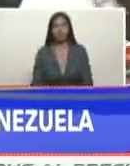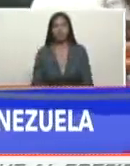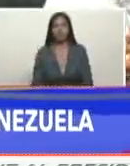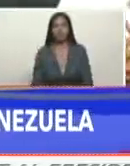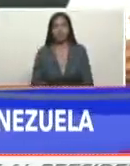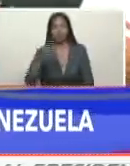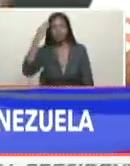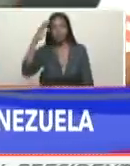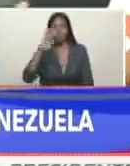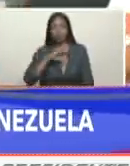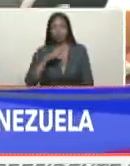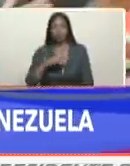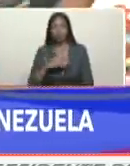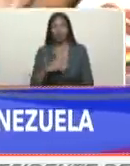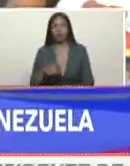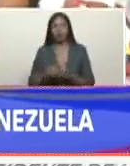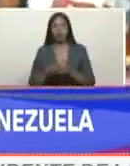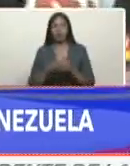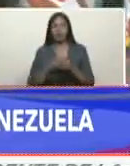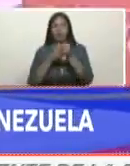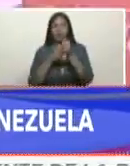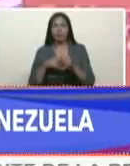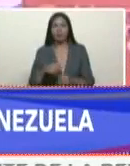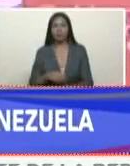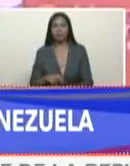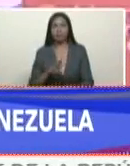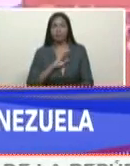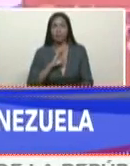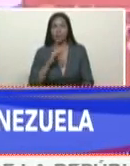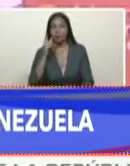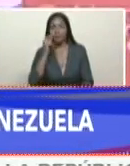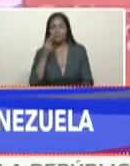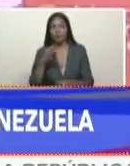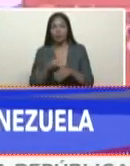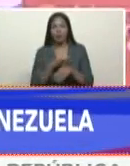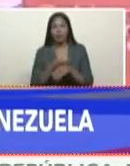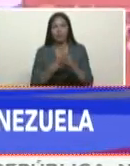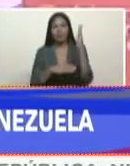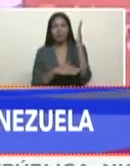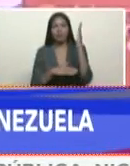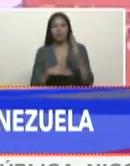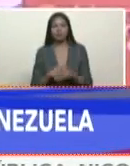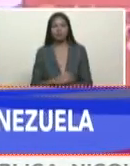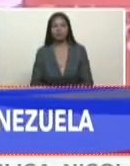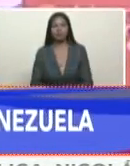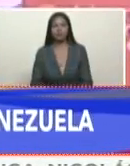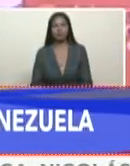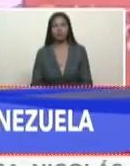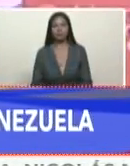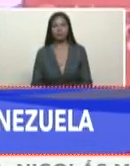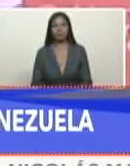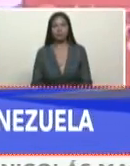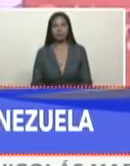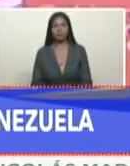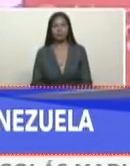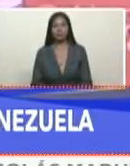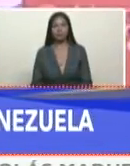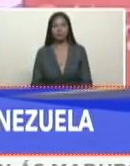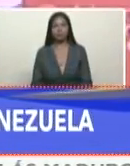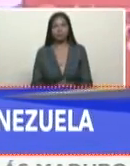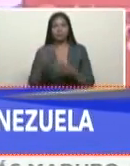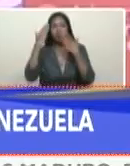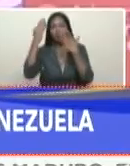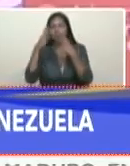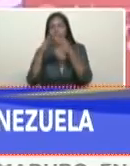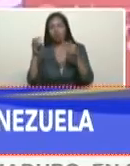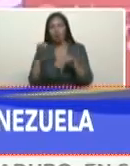almiranta en jefa Carmen Teresa Meléndez Rivas. Saludar a los ministros presentes,